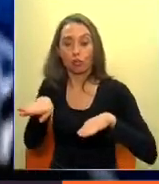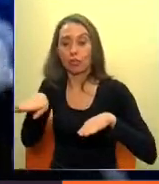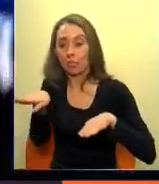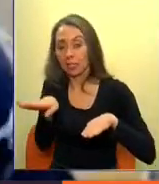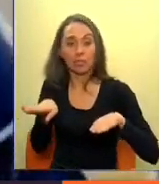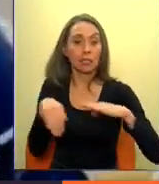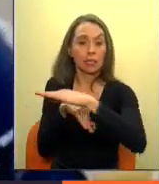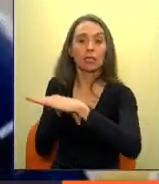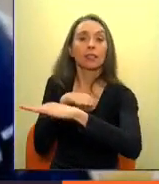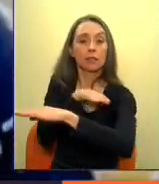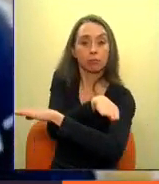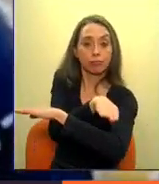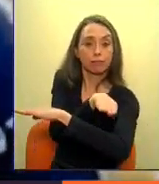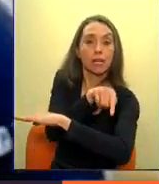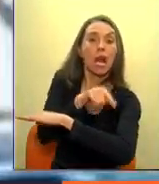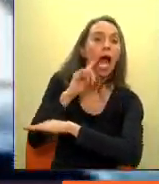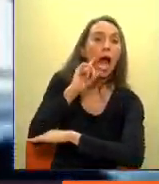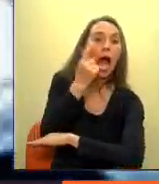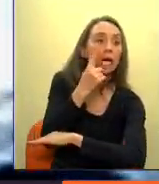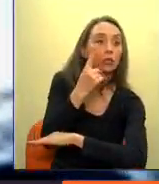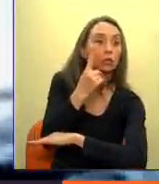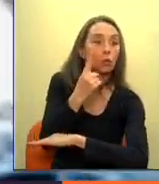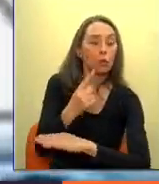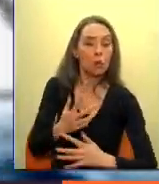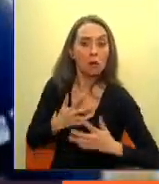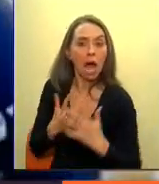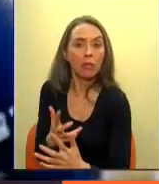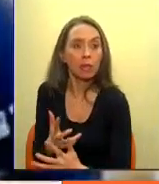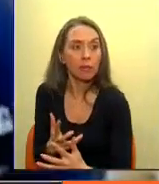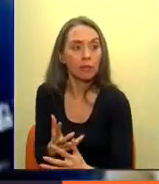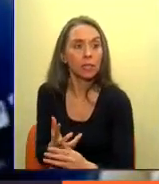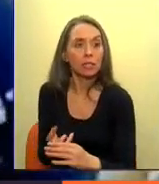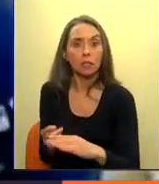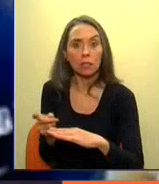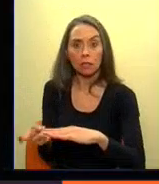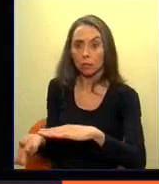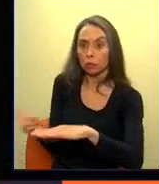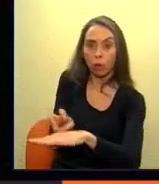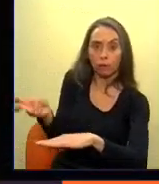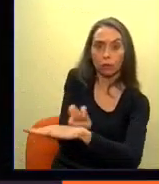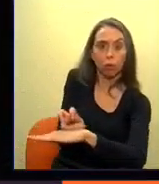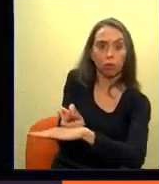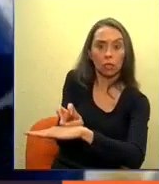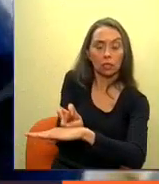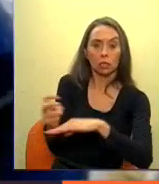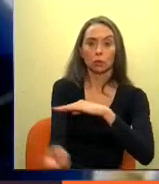actúan con un arrojo que llama la atención tanto que se suben al auto de la víctima